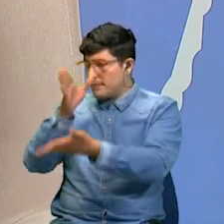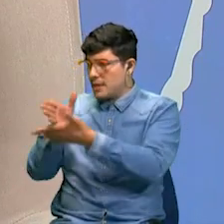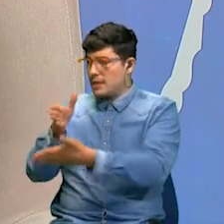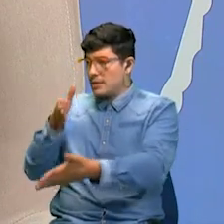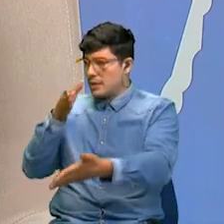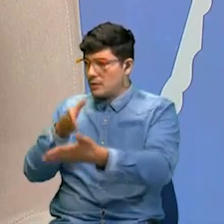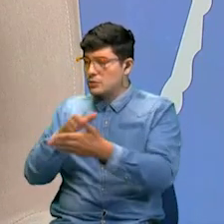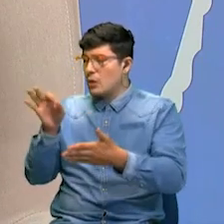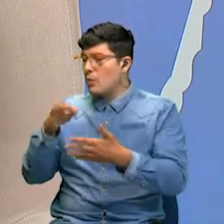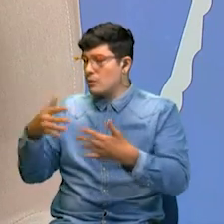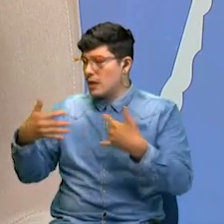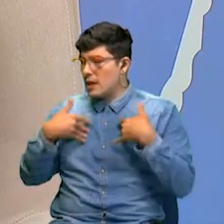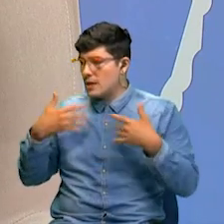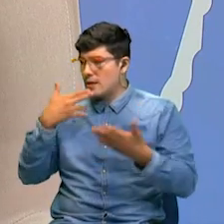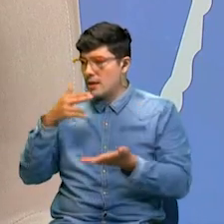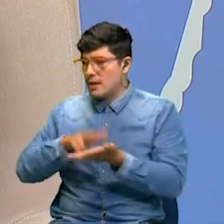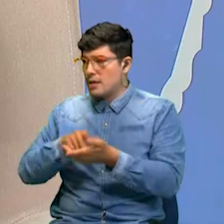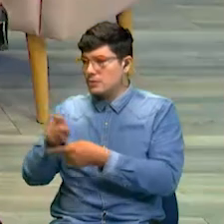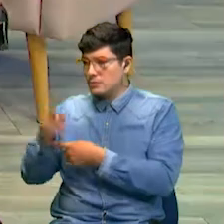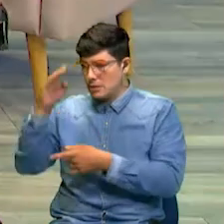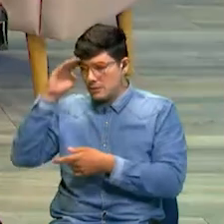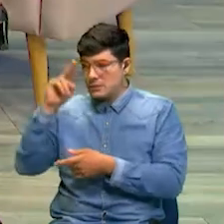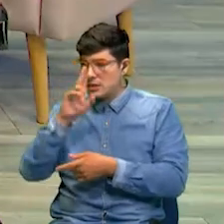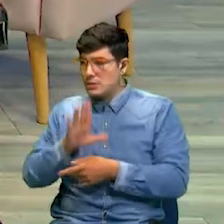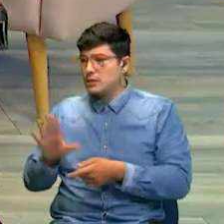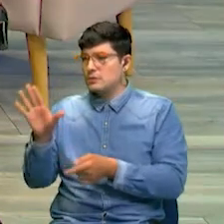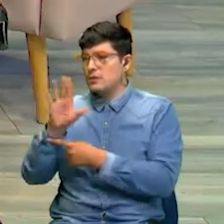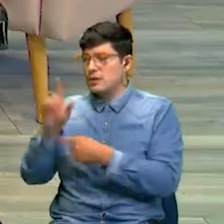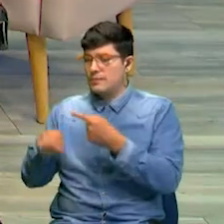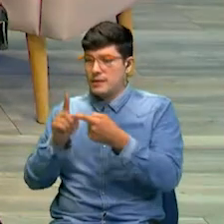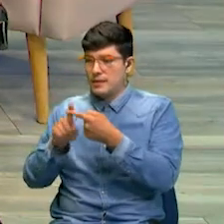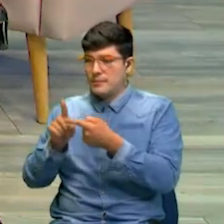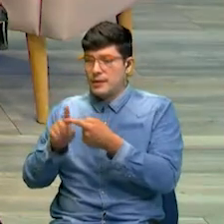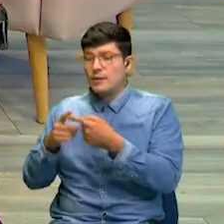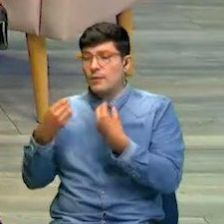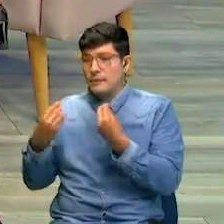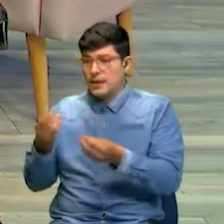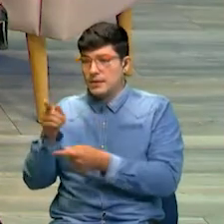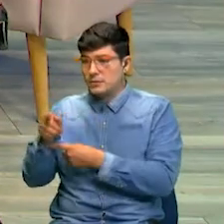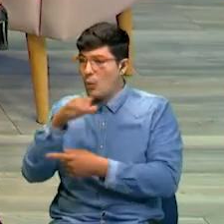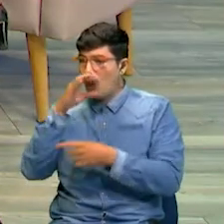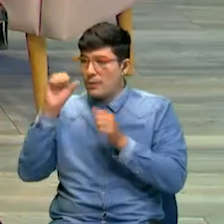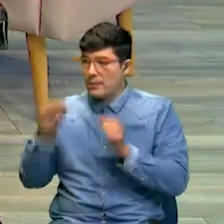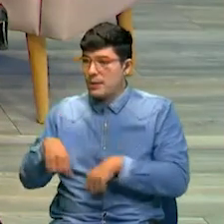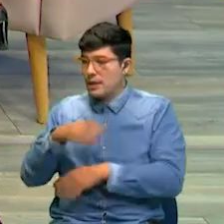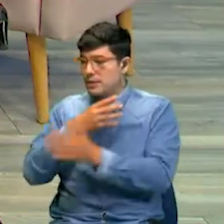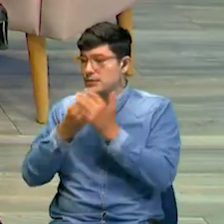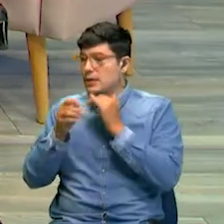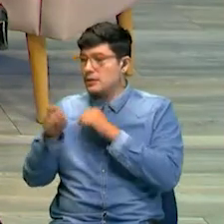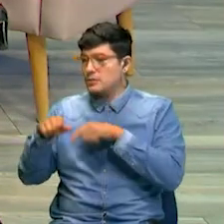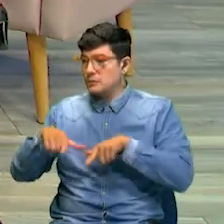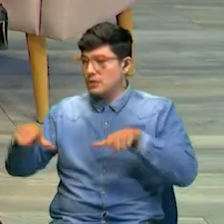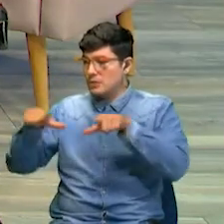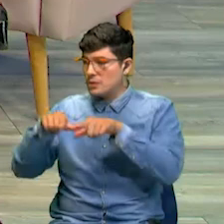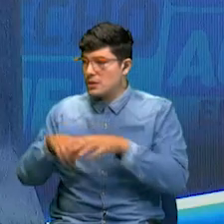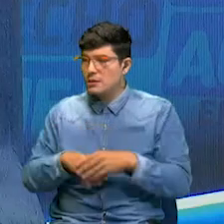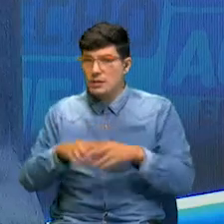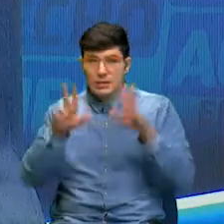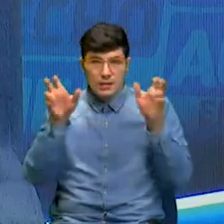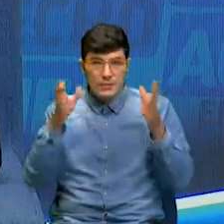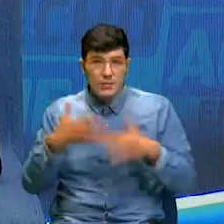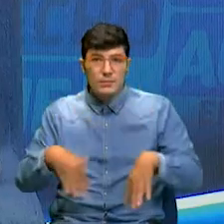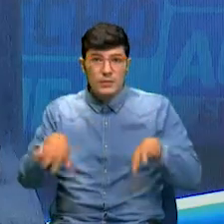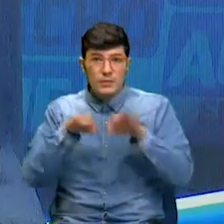colocar una queja a la inspección de policía inicialmente para que el señor pueda salir de ese lugar. Bueno, bien